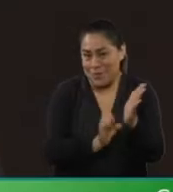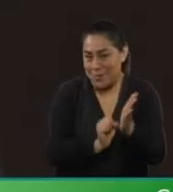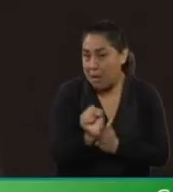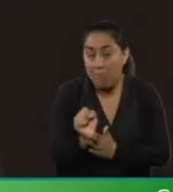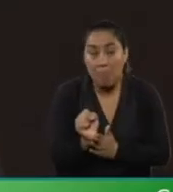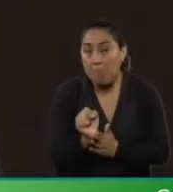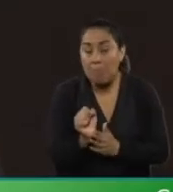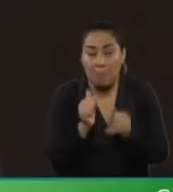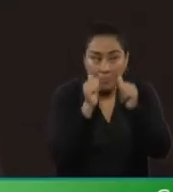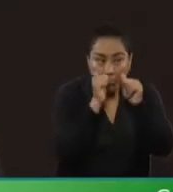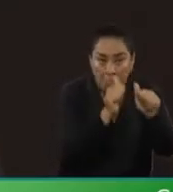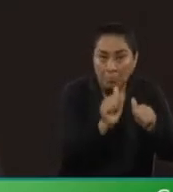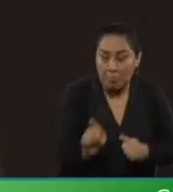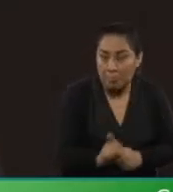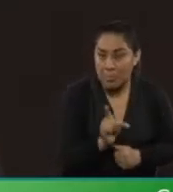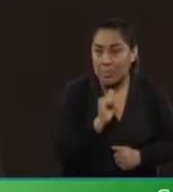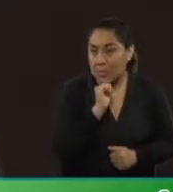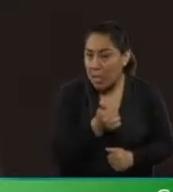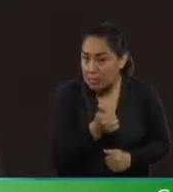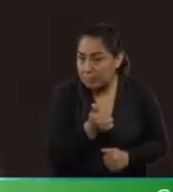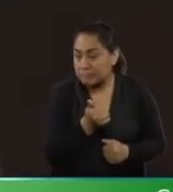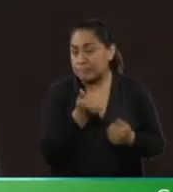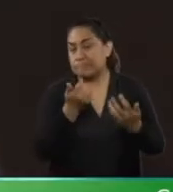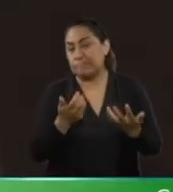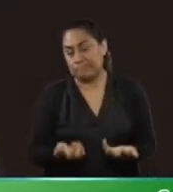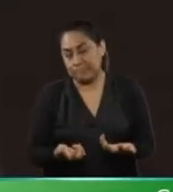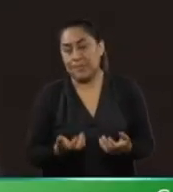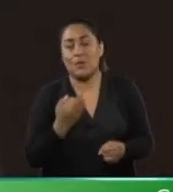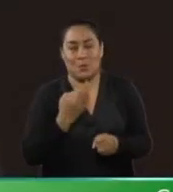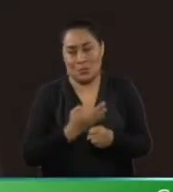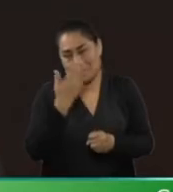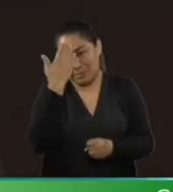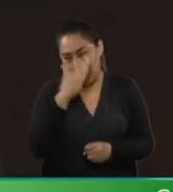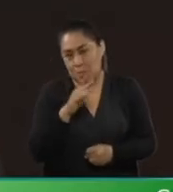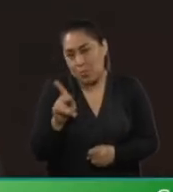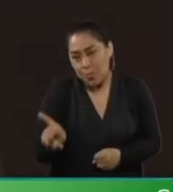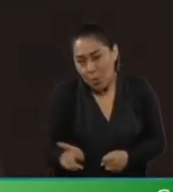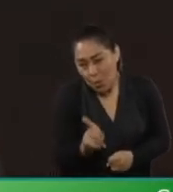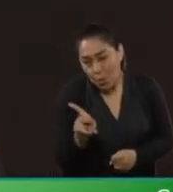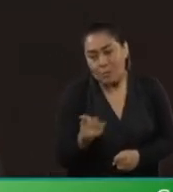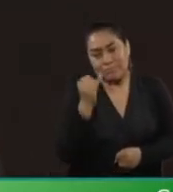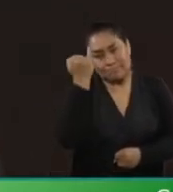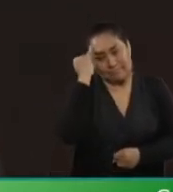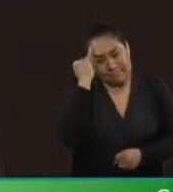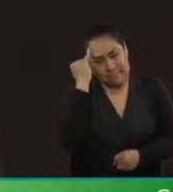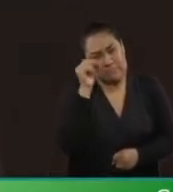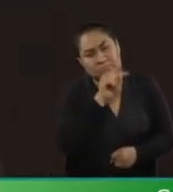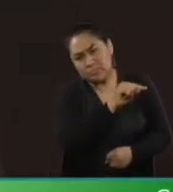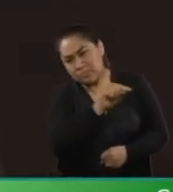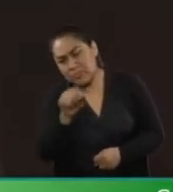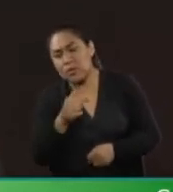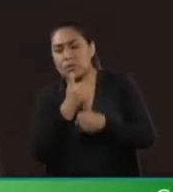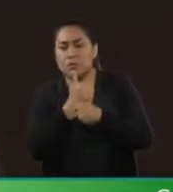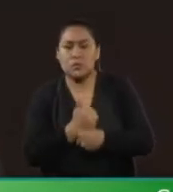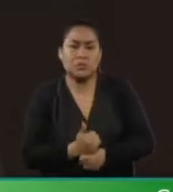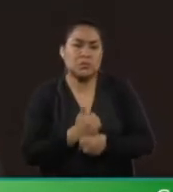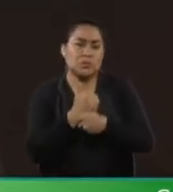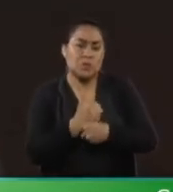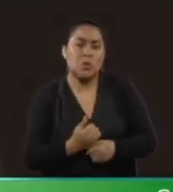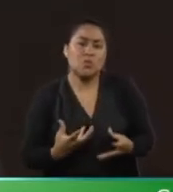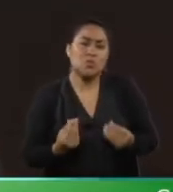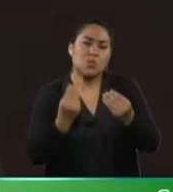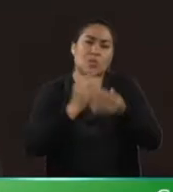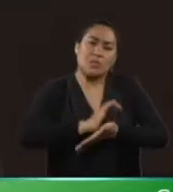Constitución. Sobra decir que estas comunidades y pueblos han sufrido históricamente no solamente